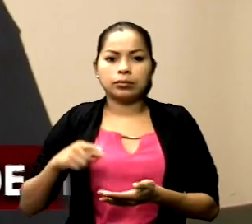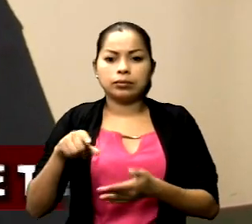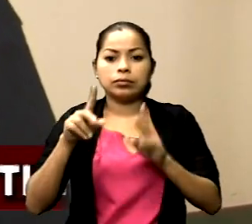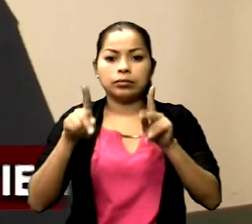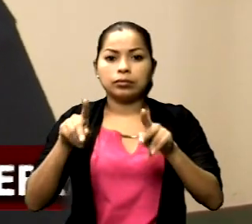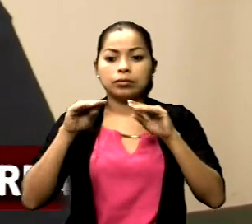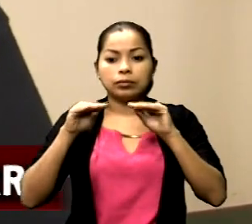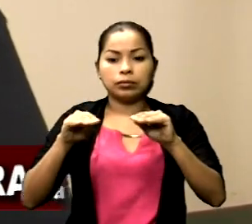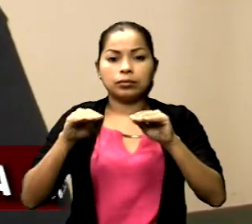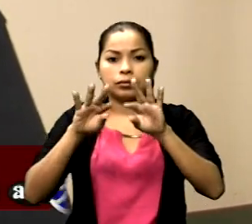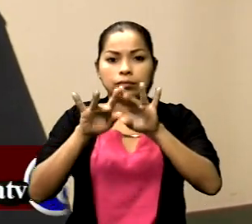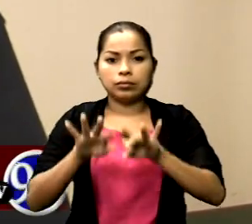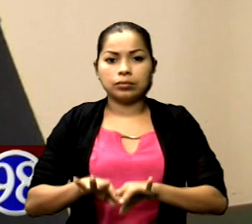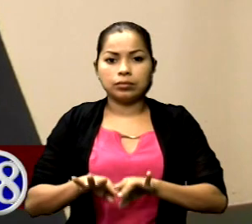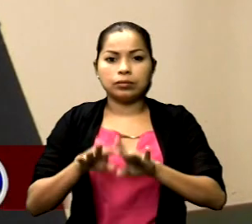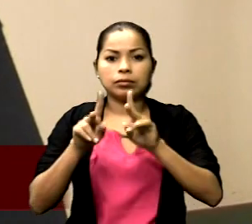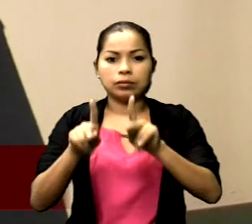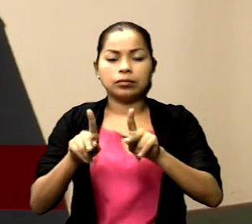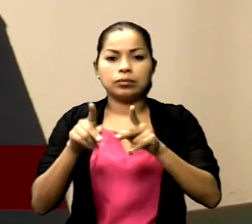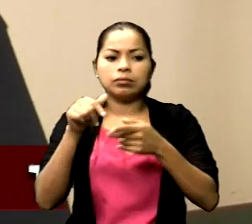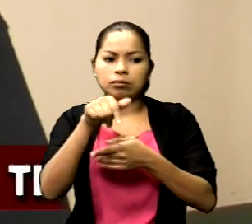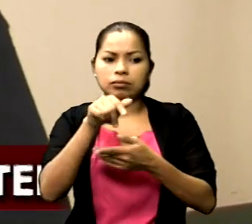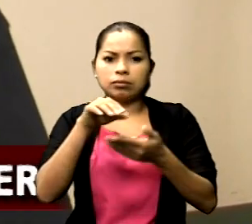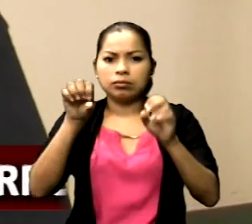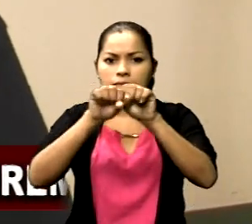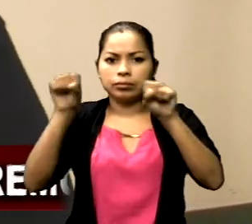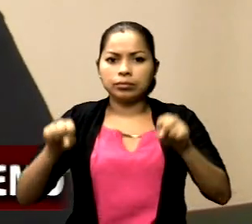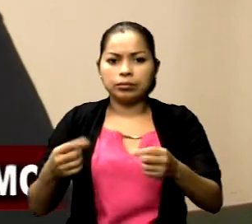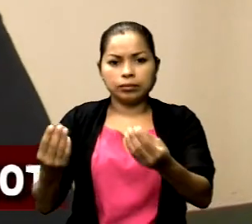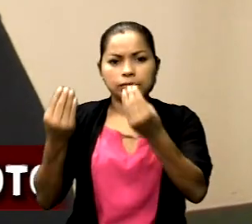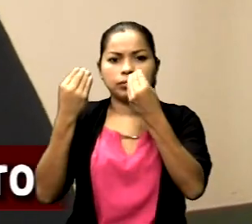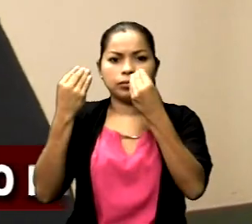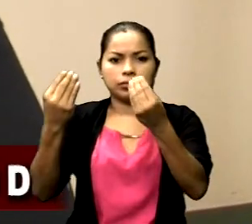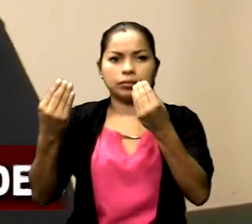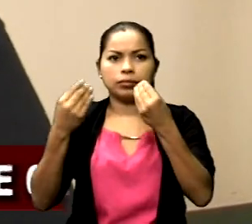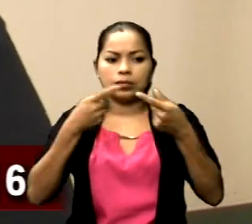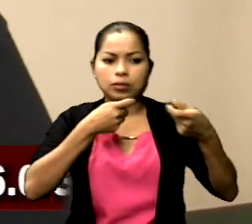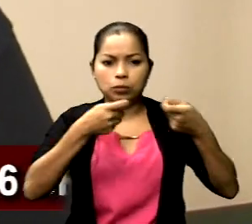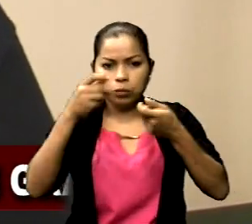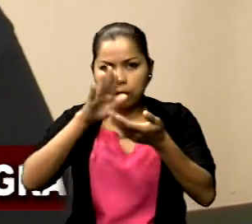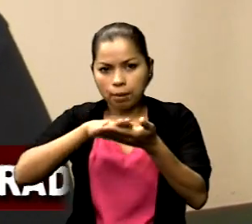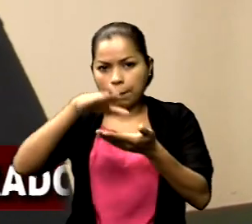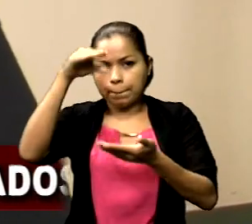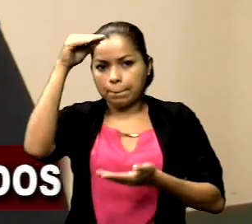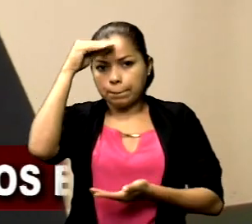técnicos y el equipo técnico se han capacitado en todo el manejo